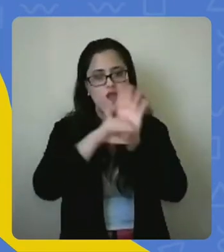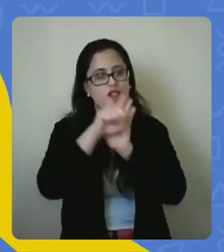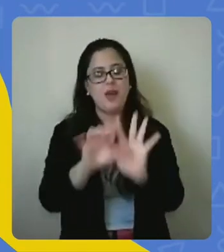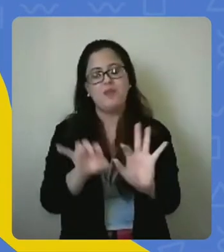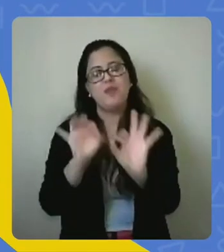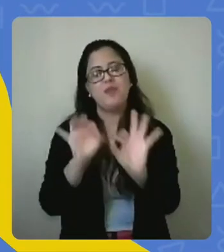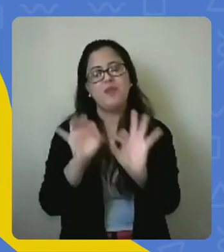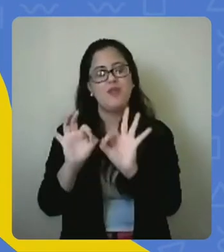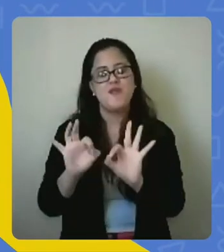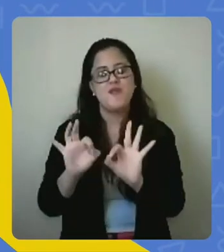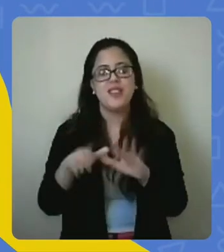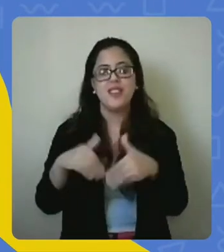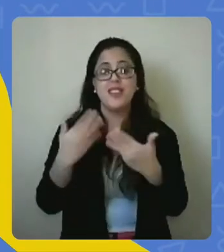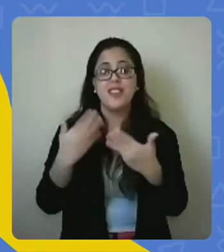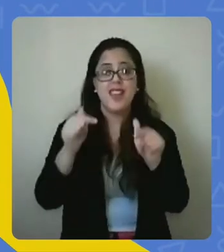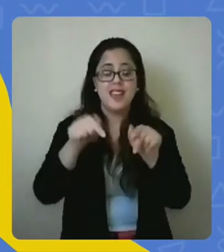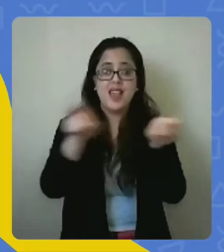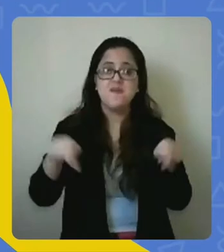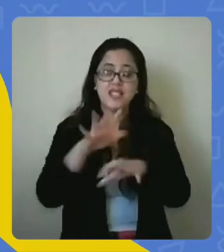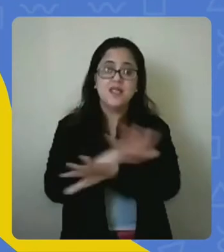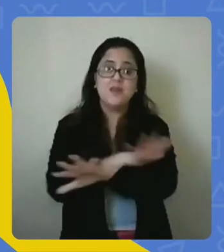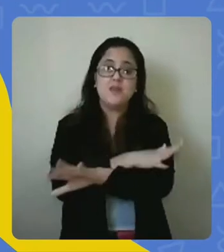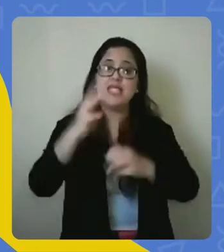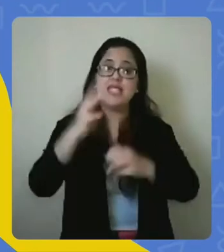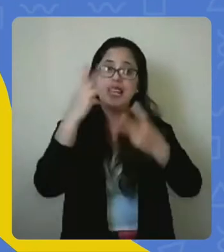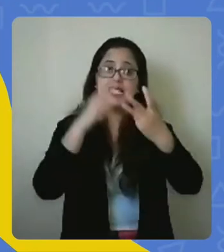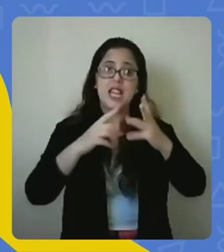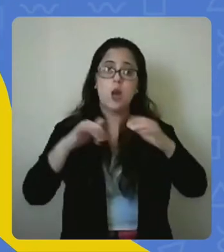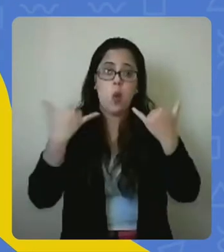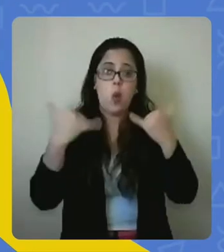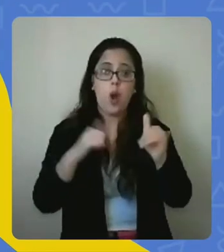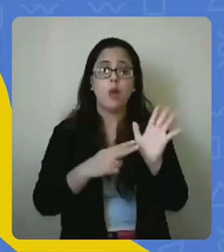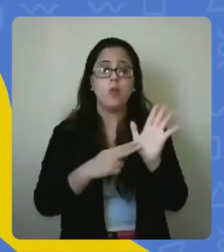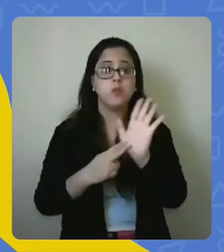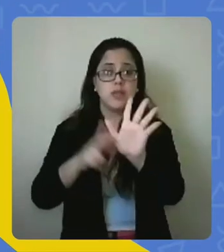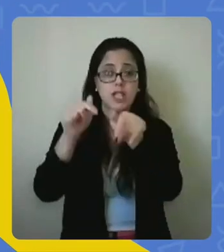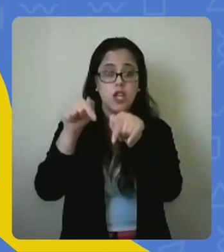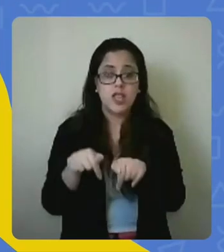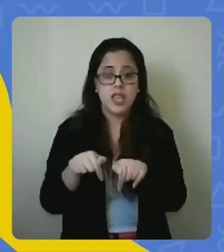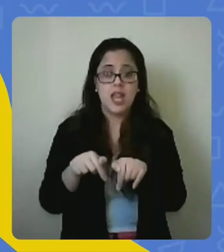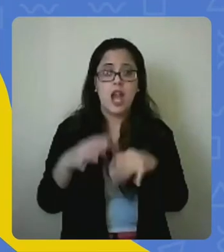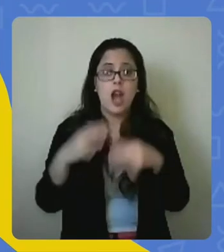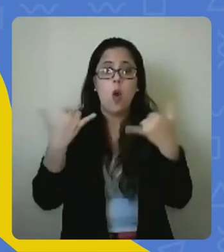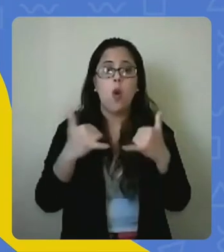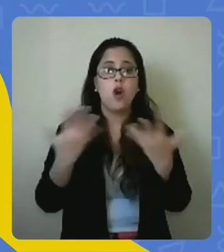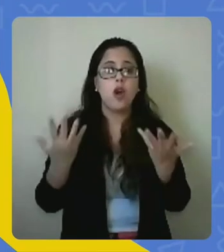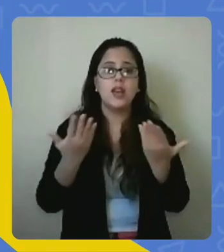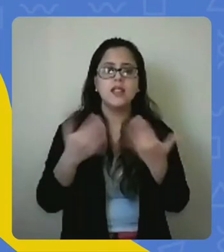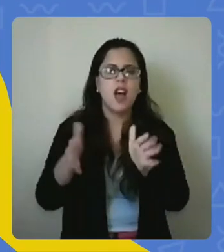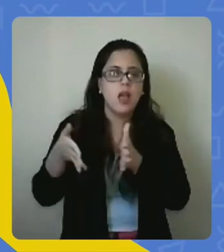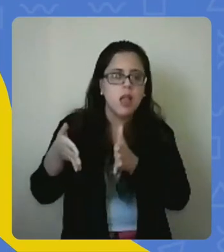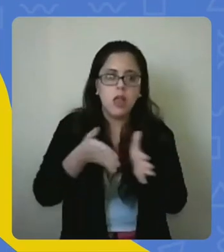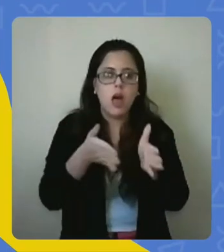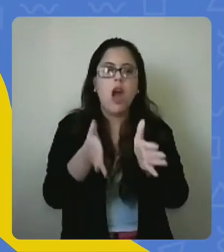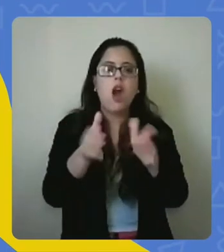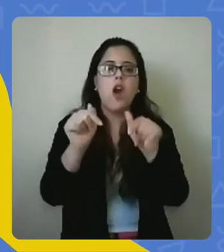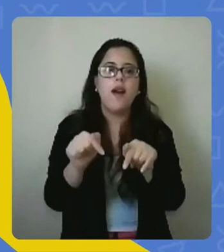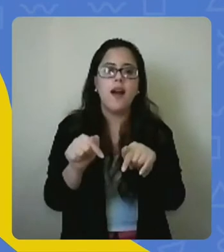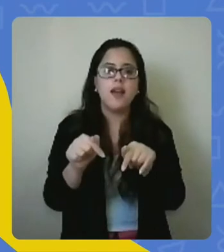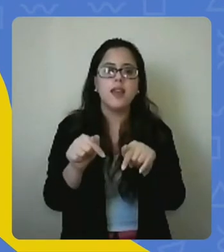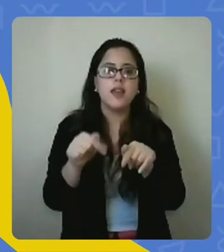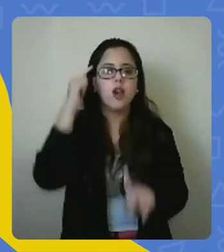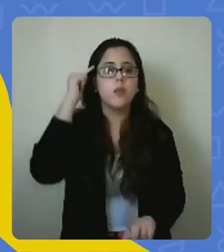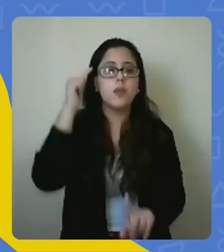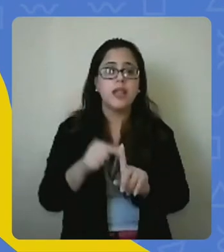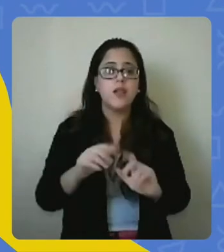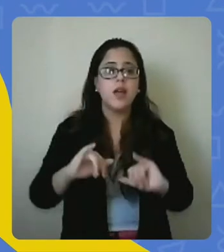Bueno, Espacio de Emociones es el tercer juego que vamos a presentar hoy. Es un juego de recorrido y que el sentido del juego